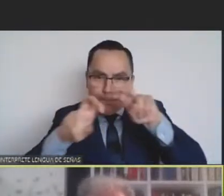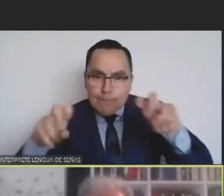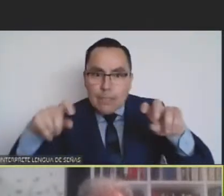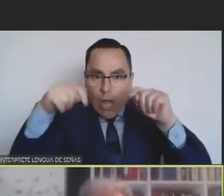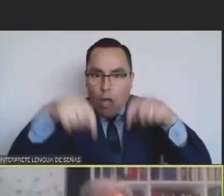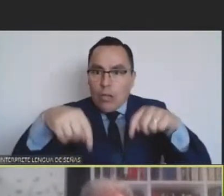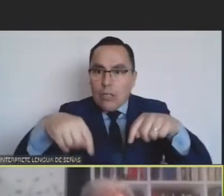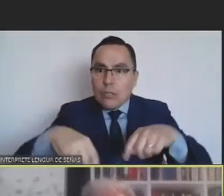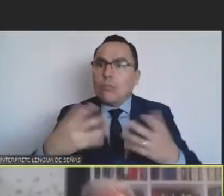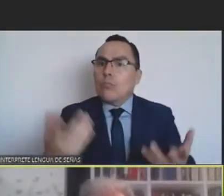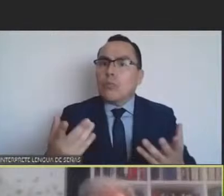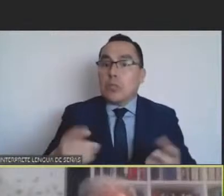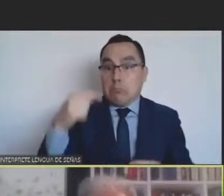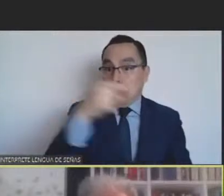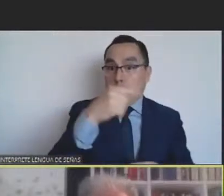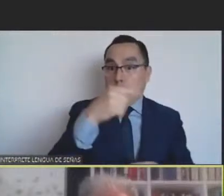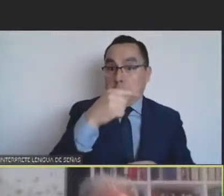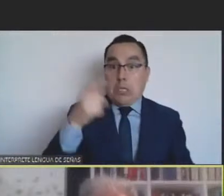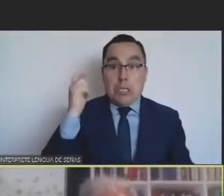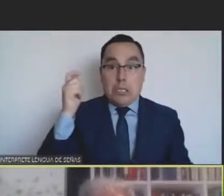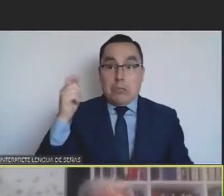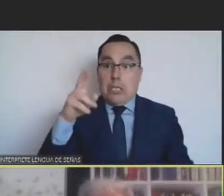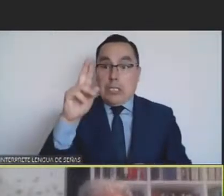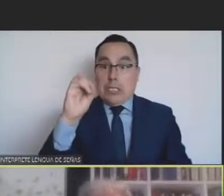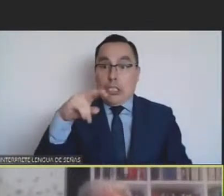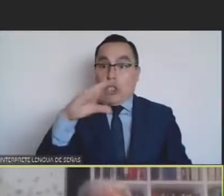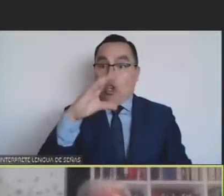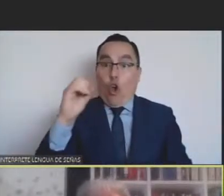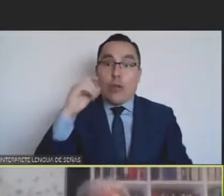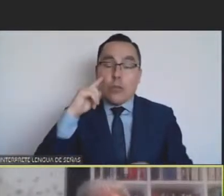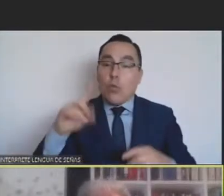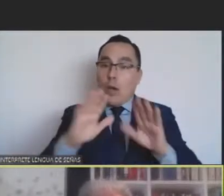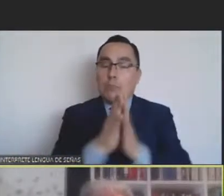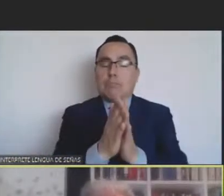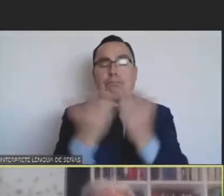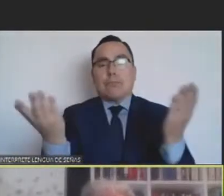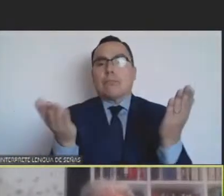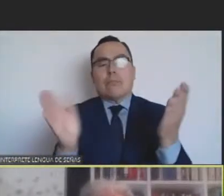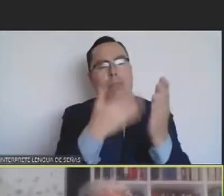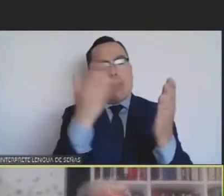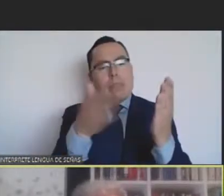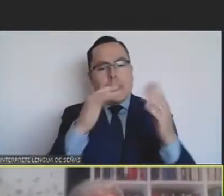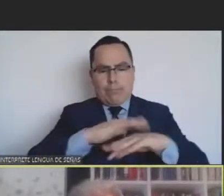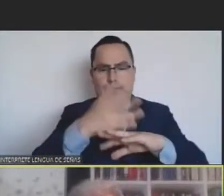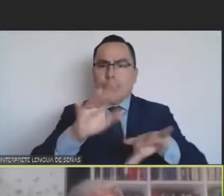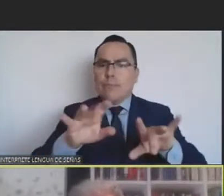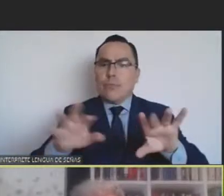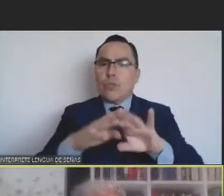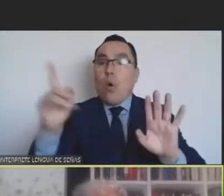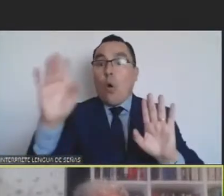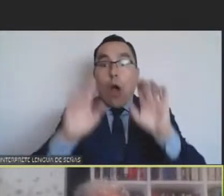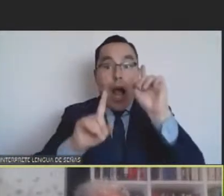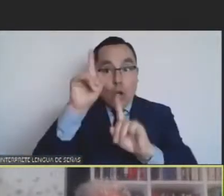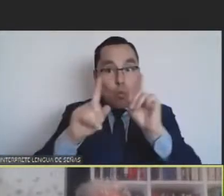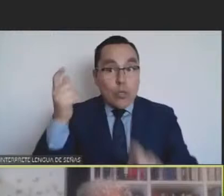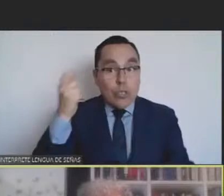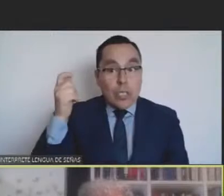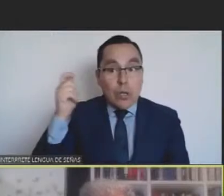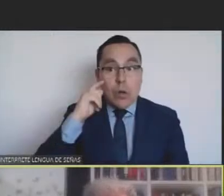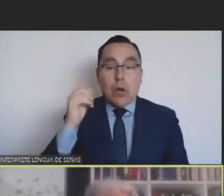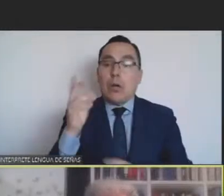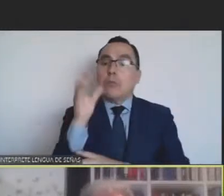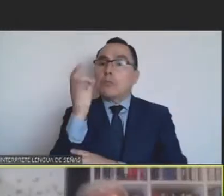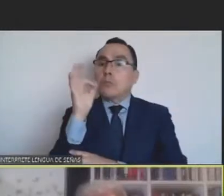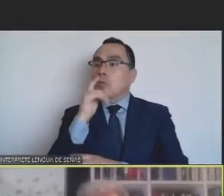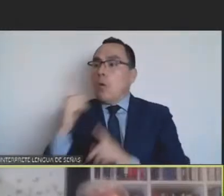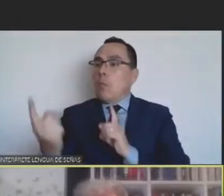senadora Rincón, probablemente uno va a la página web correspondiente y o tenemos senadores muy poco activos en reuniones con grupos de